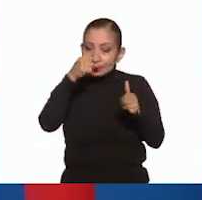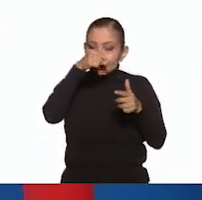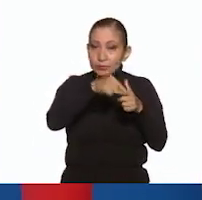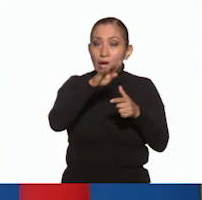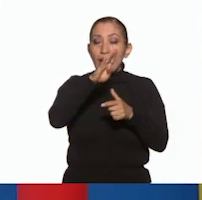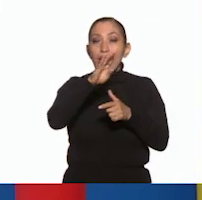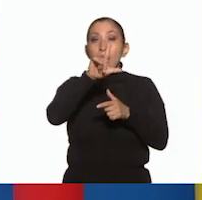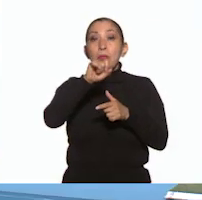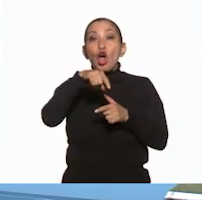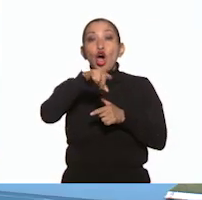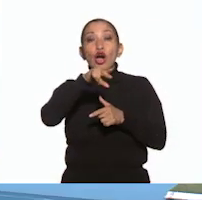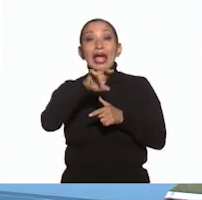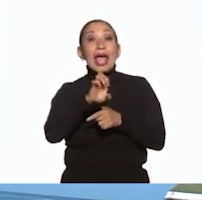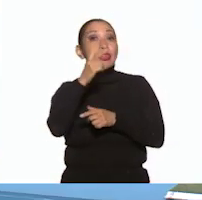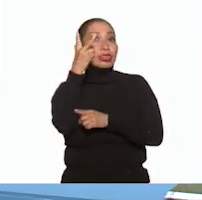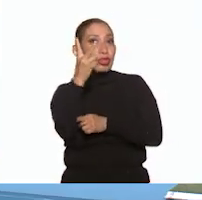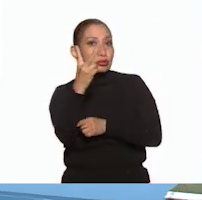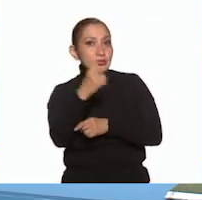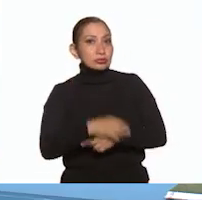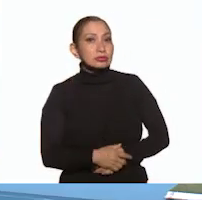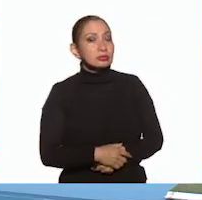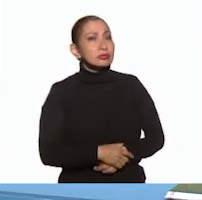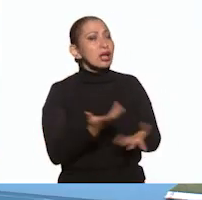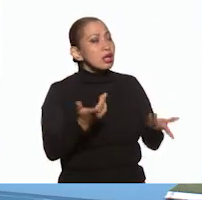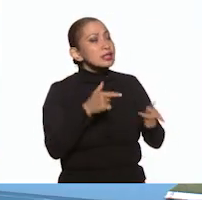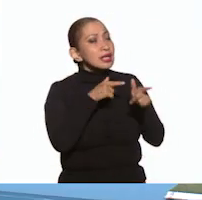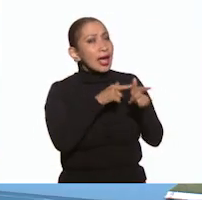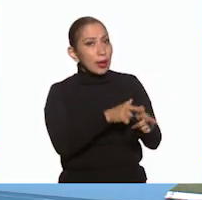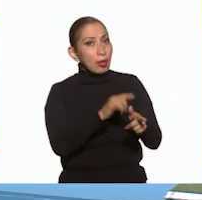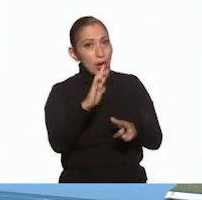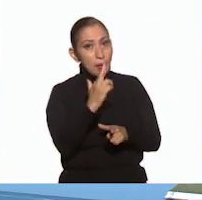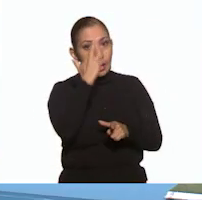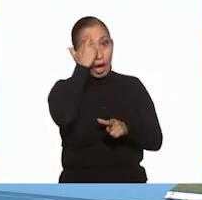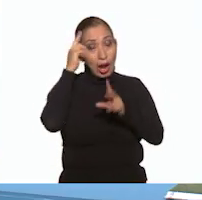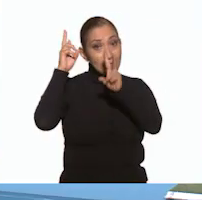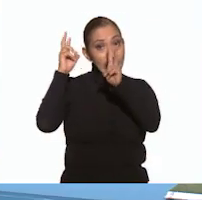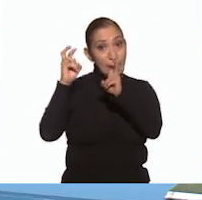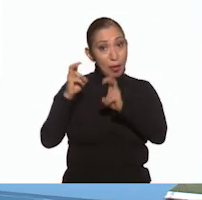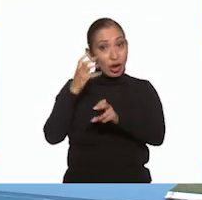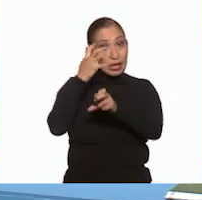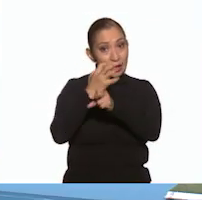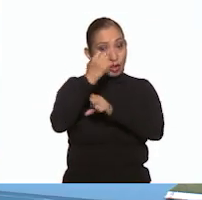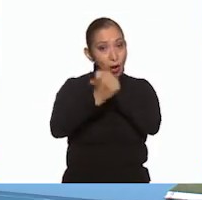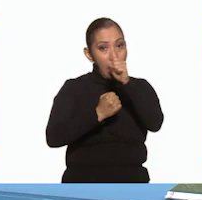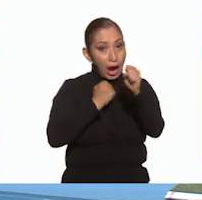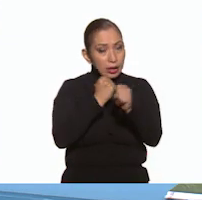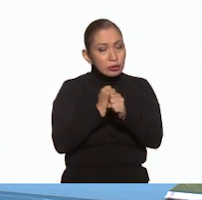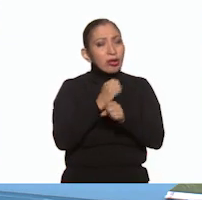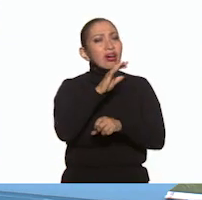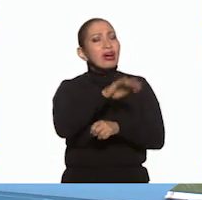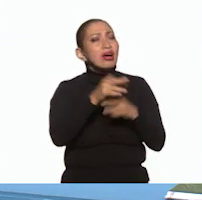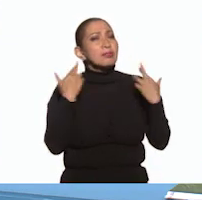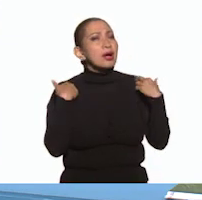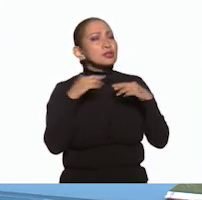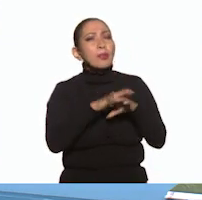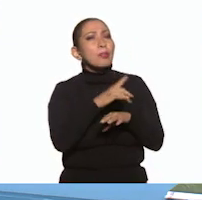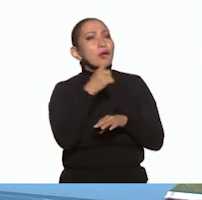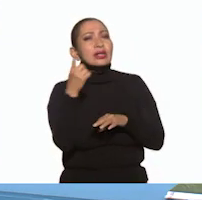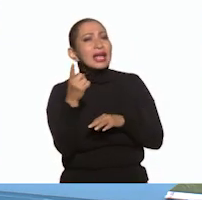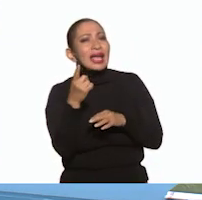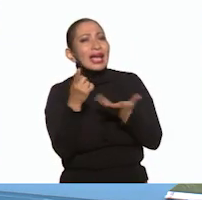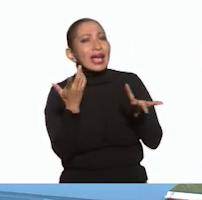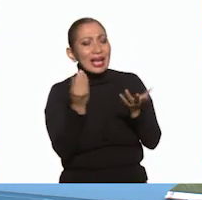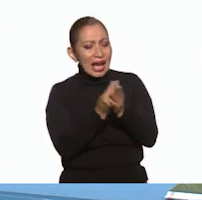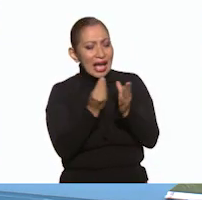bloque 2. Bueno que seguiremos con el repaso de los temas de quinto grado. Y maestra, ¿por qué lo que hicimos